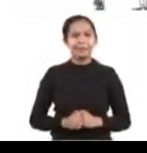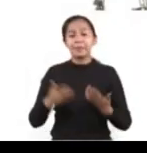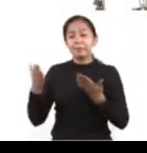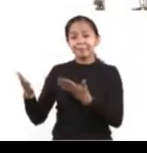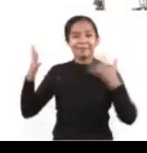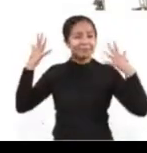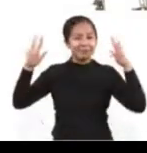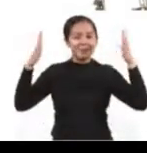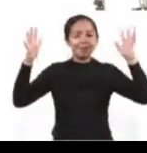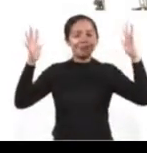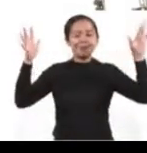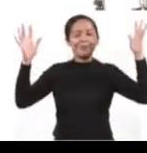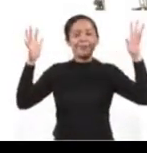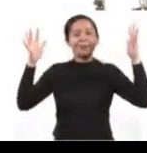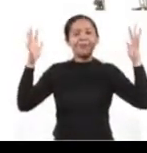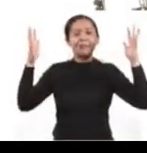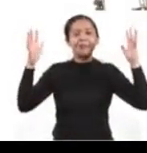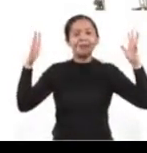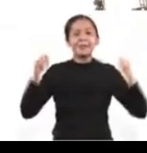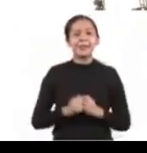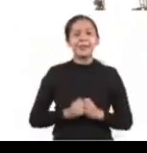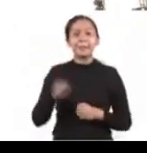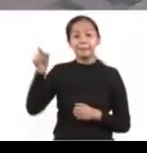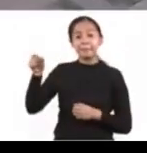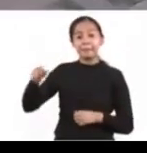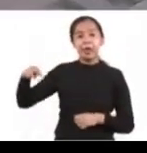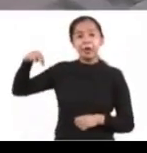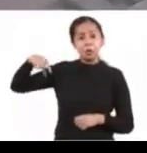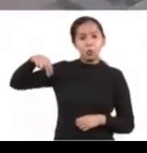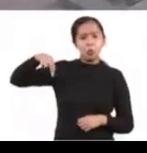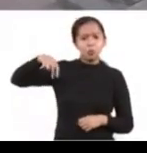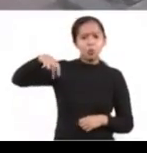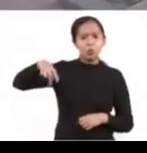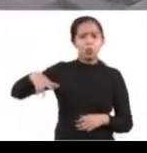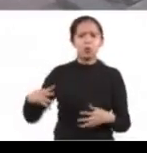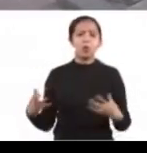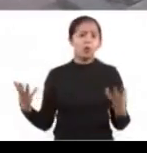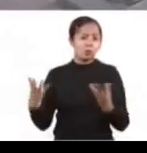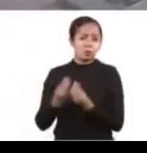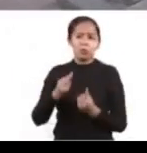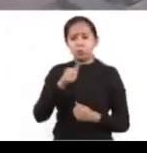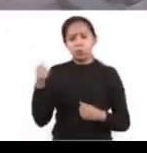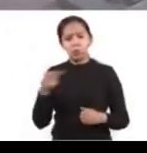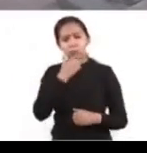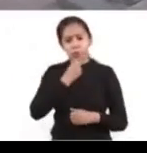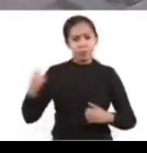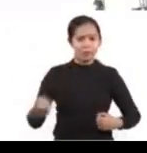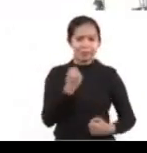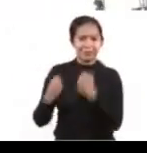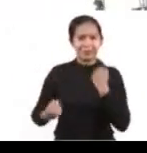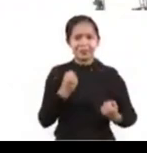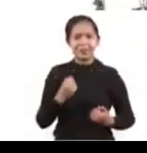Vamos a recibirlo con ese fuerte aplauso. Él irá caminando junto con sus compañeros boxeadores. Y ahí